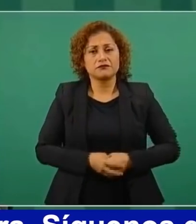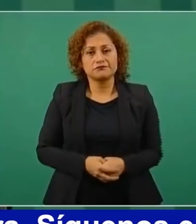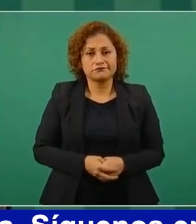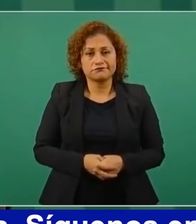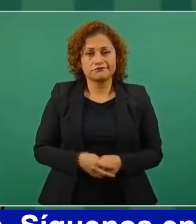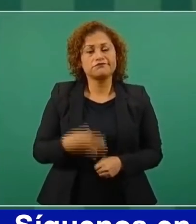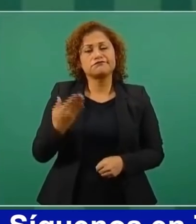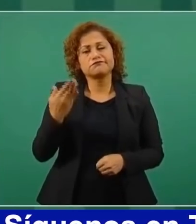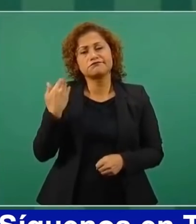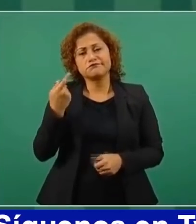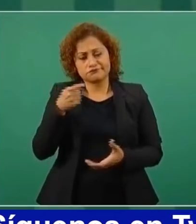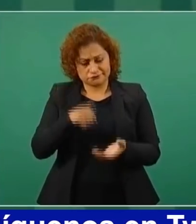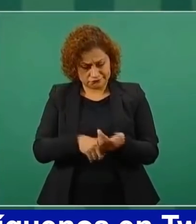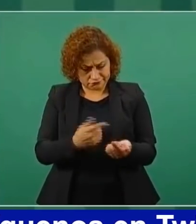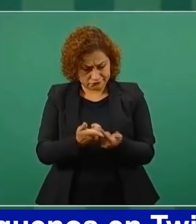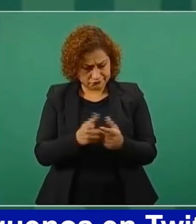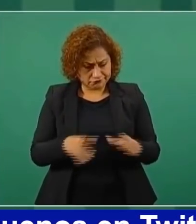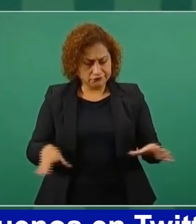antes?